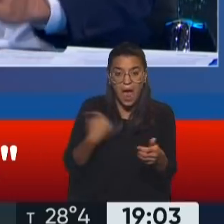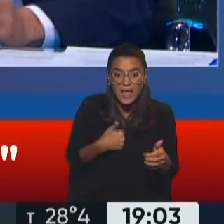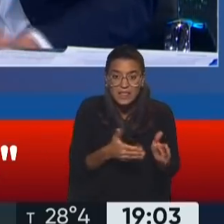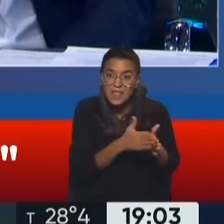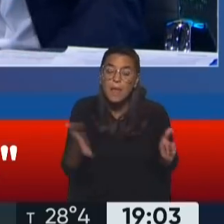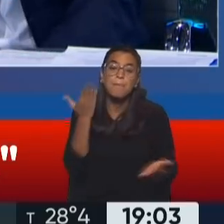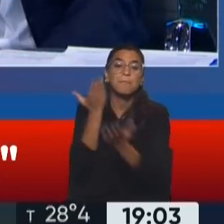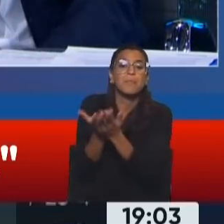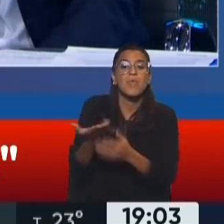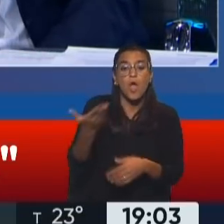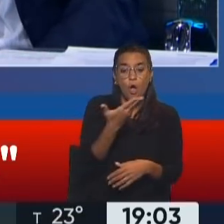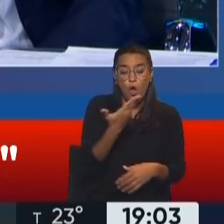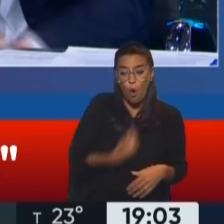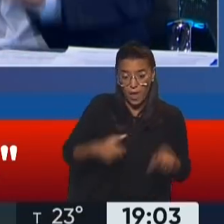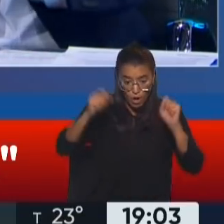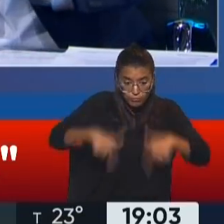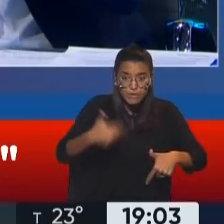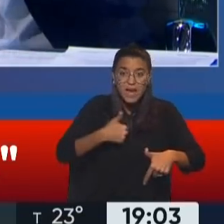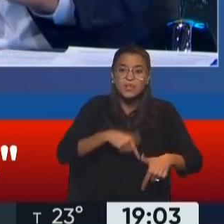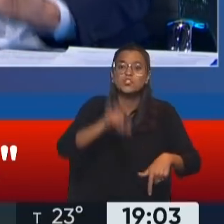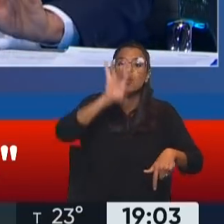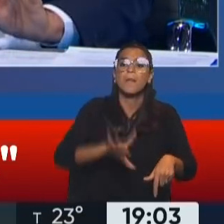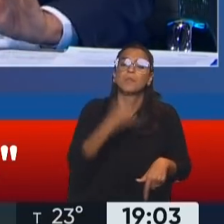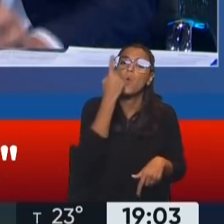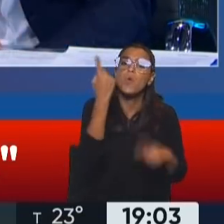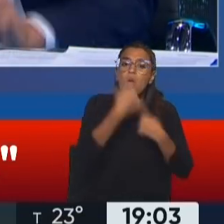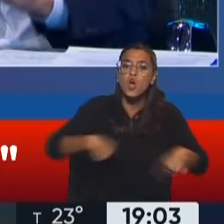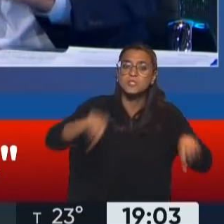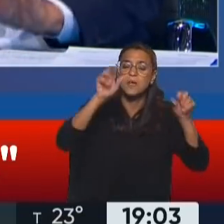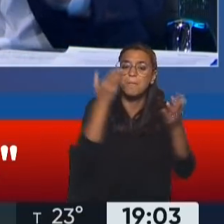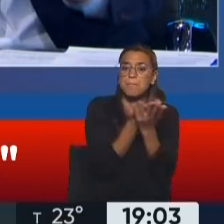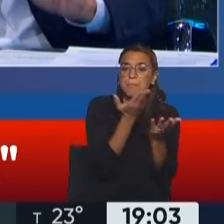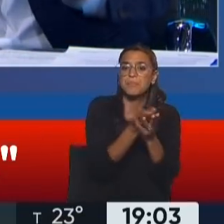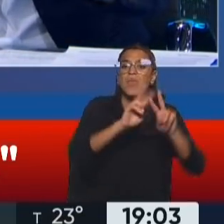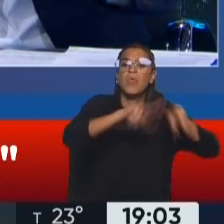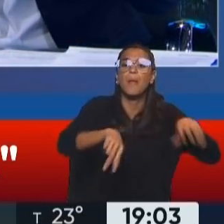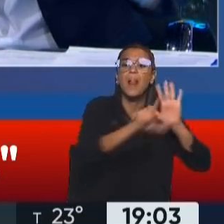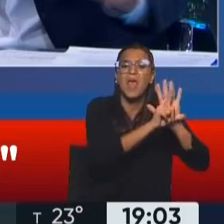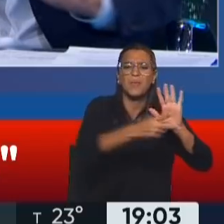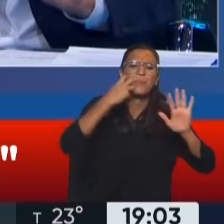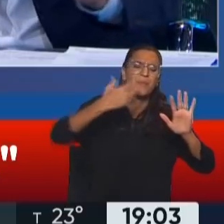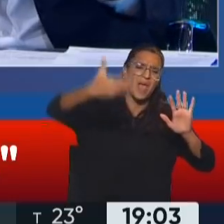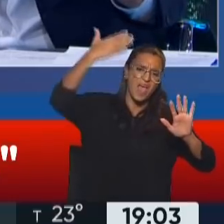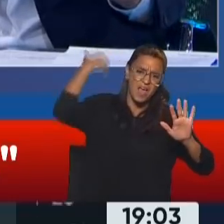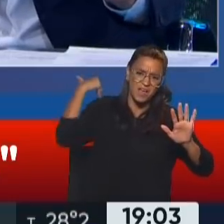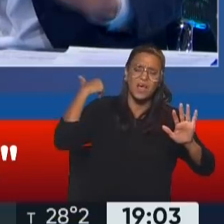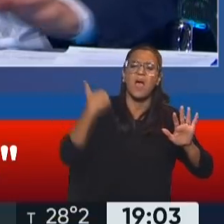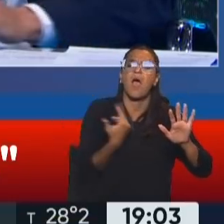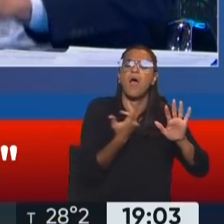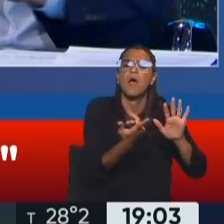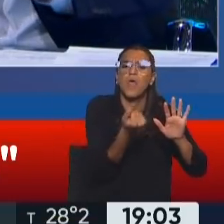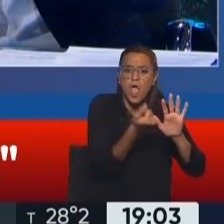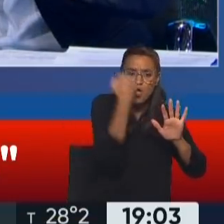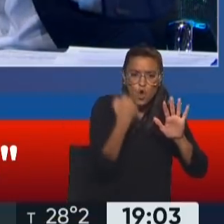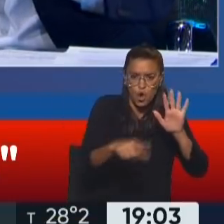le pedía al gobierno argentino entonces una sola cosa muy puntual, que era la derogación de una ley vieja del proceso, la ley de subversión económica,